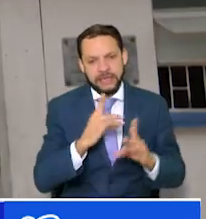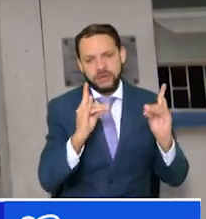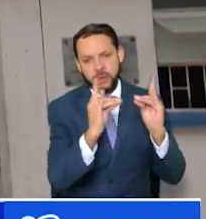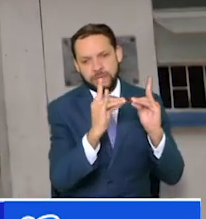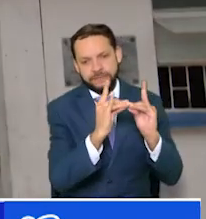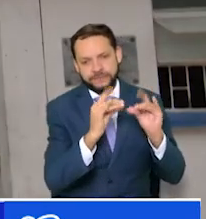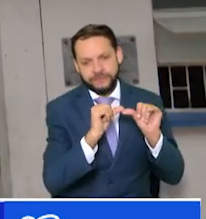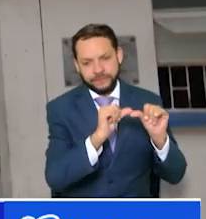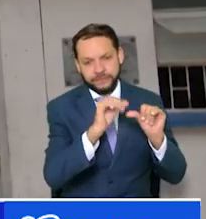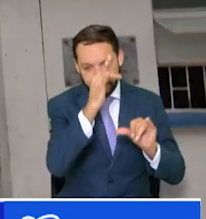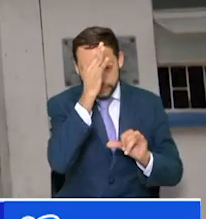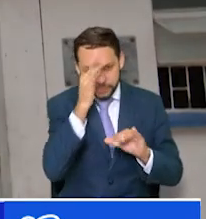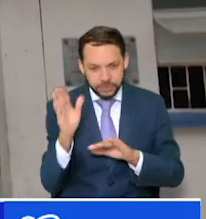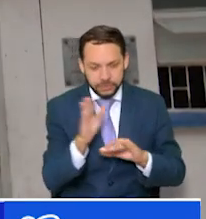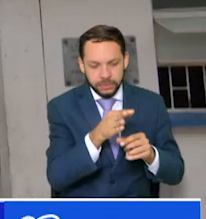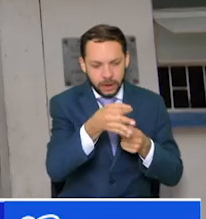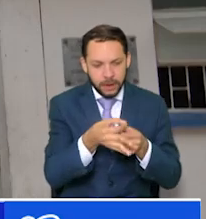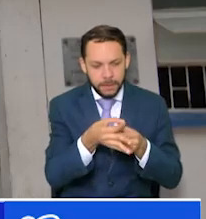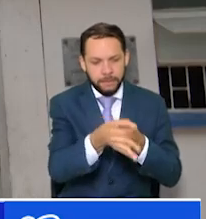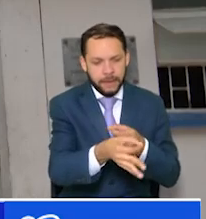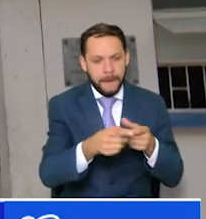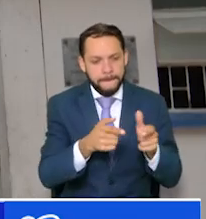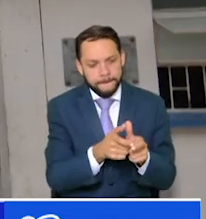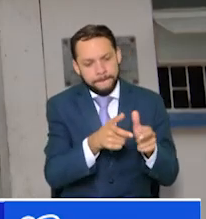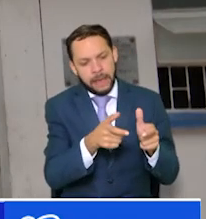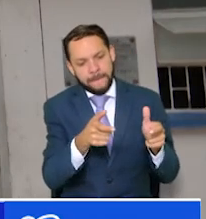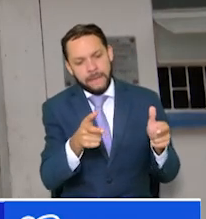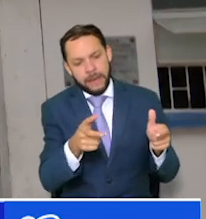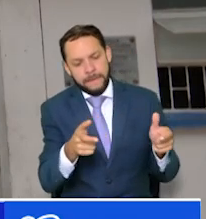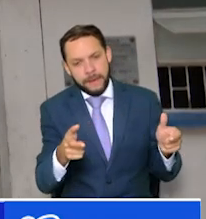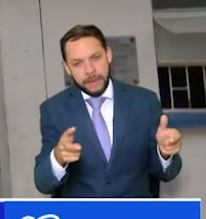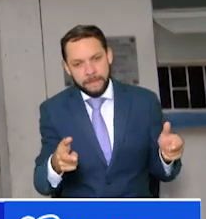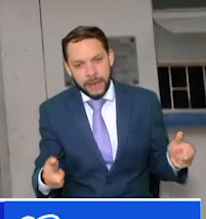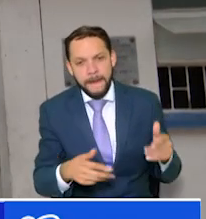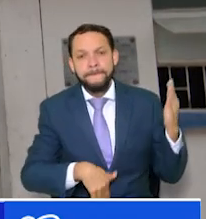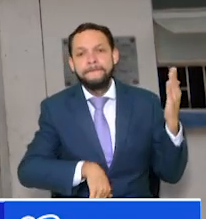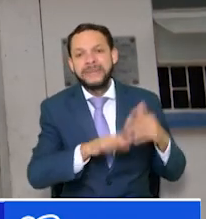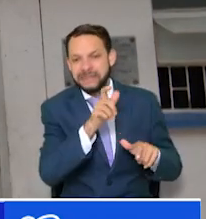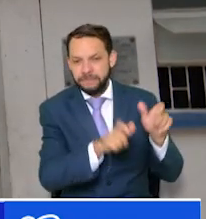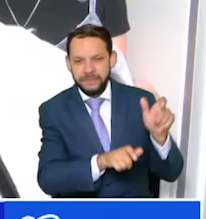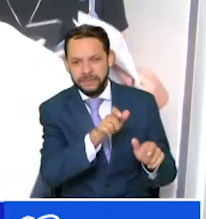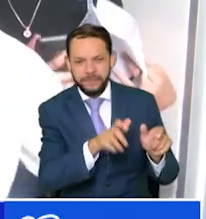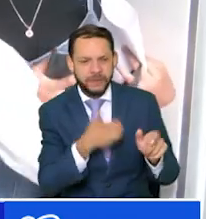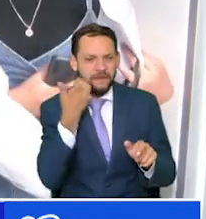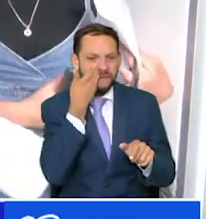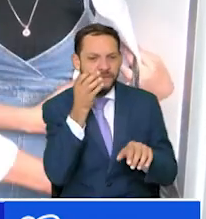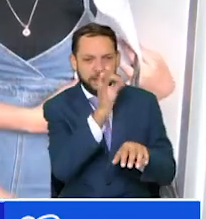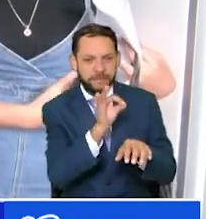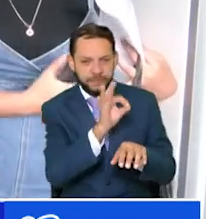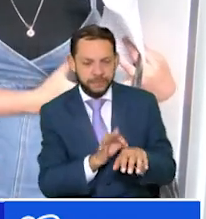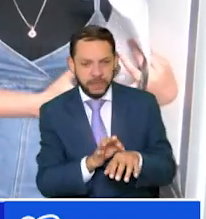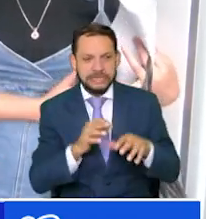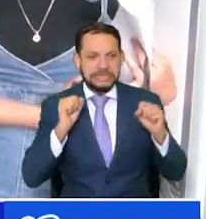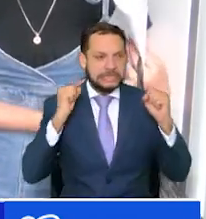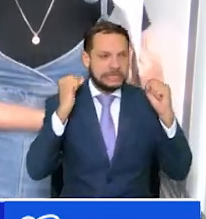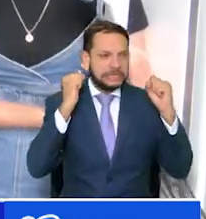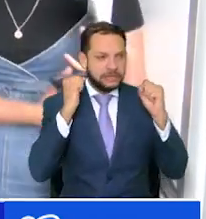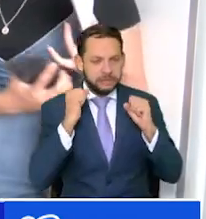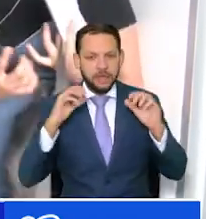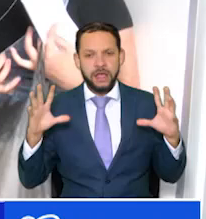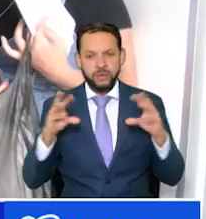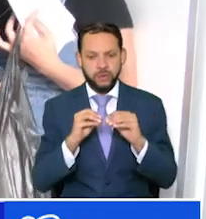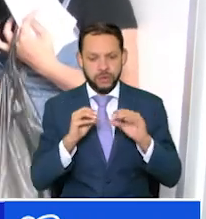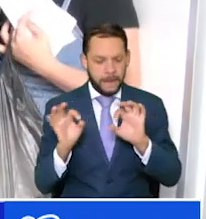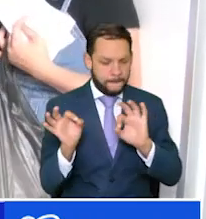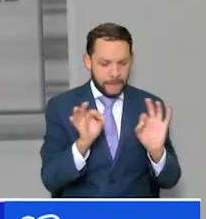que el municipio de salam regra May número de casos de dengue en todo el departamento de caldas la comunidad está llamada a participar